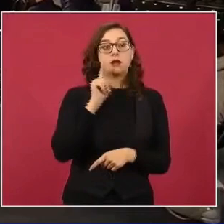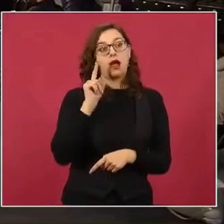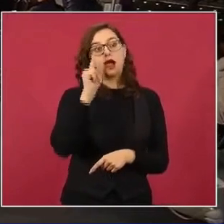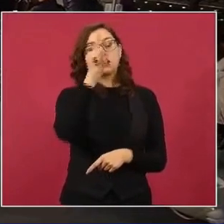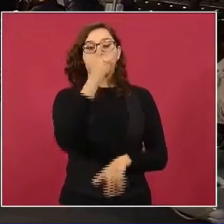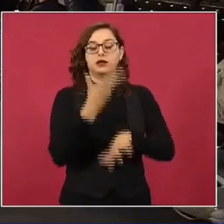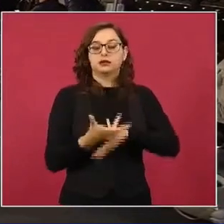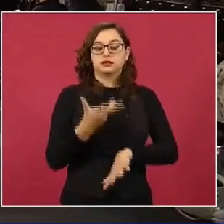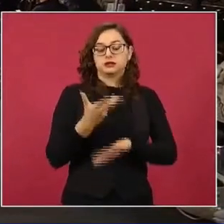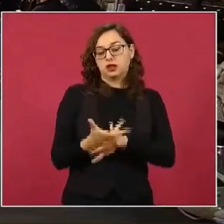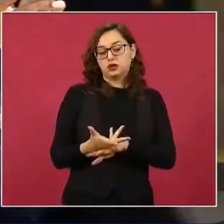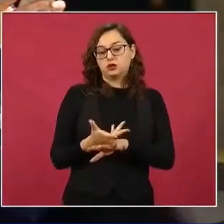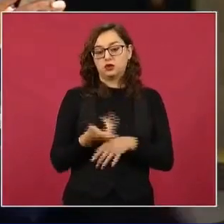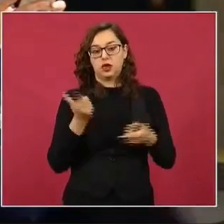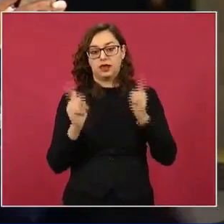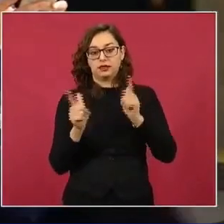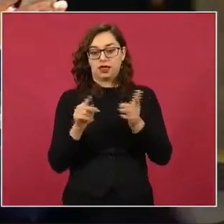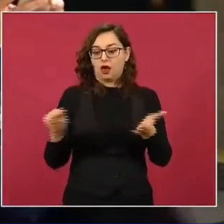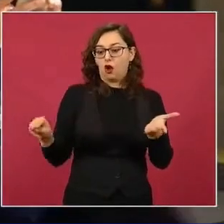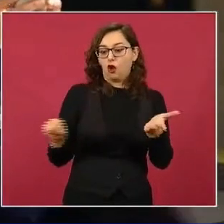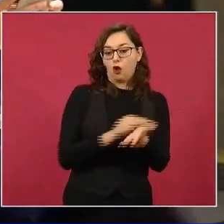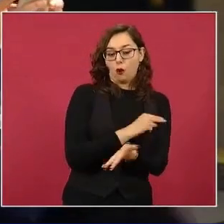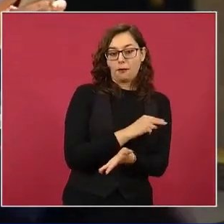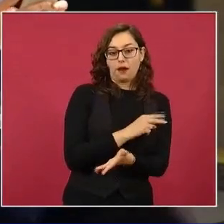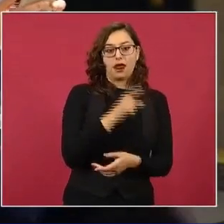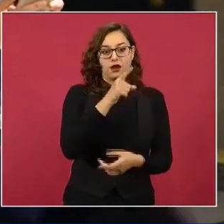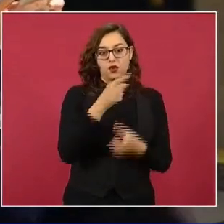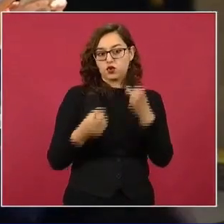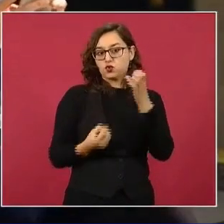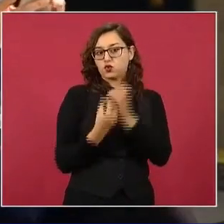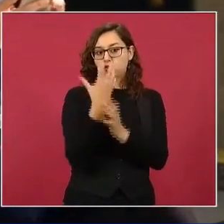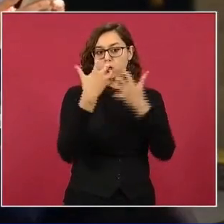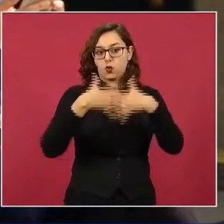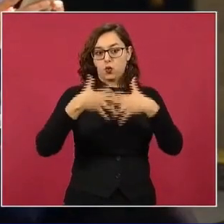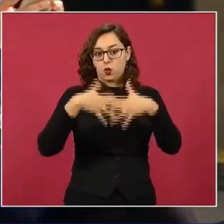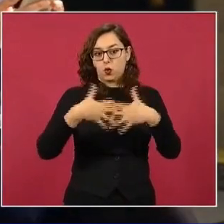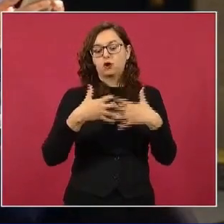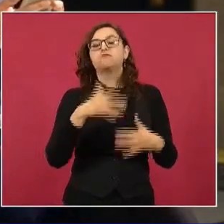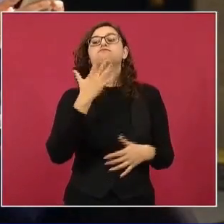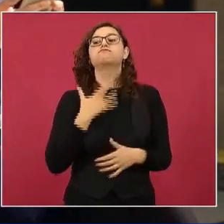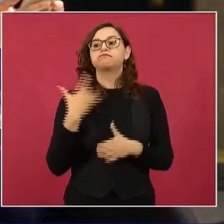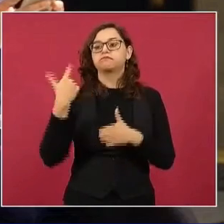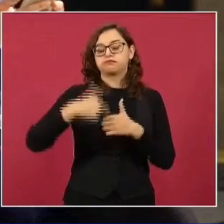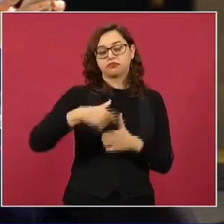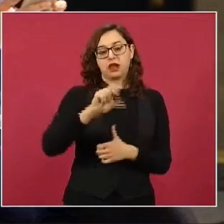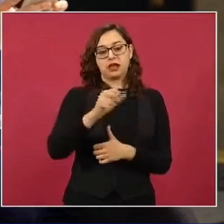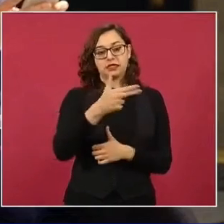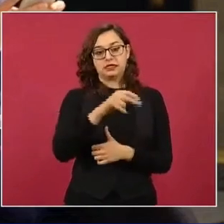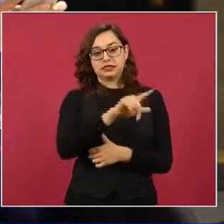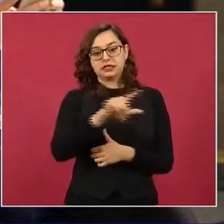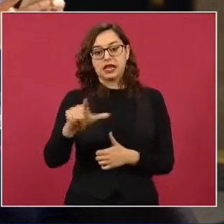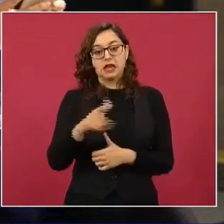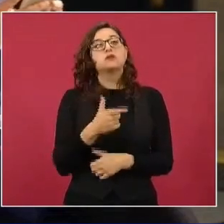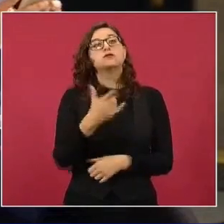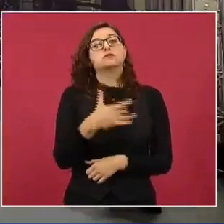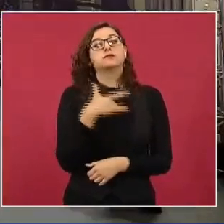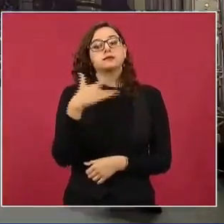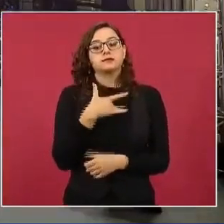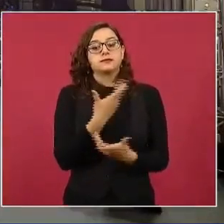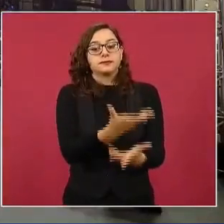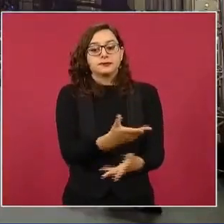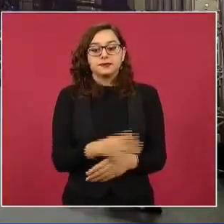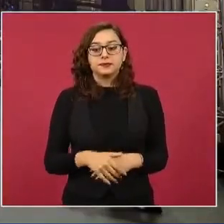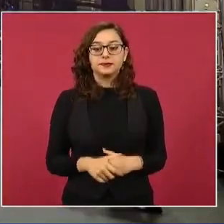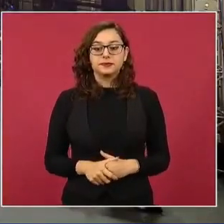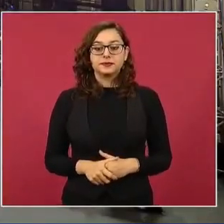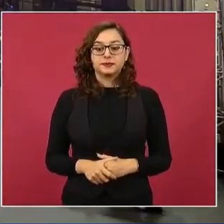contrato de la compra, adquisición de esta refinería de Shell. ¿Se nos puede hablar de esos temas por principio de cuentas, señor presidente?